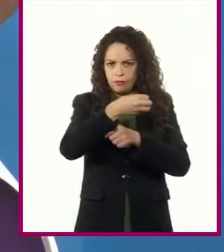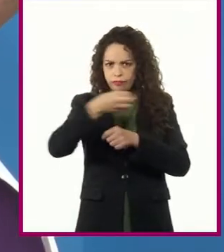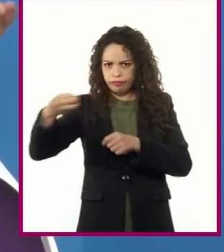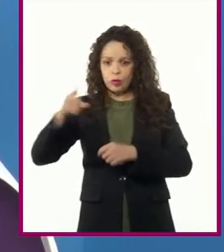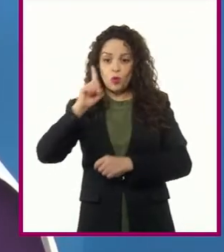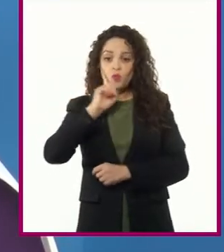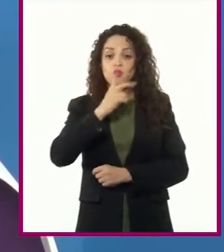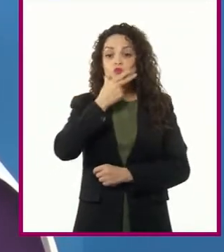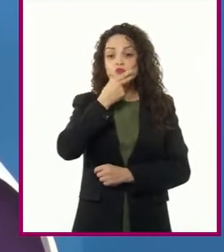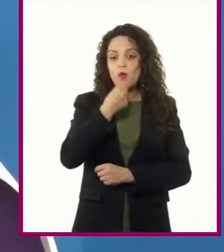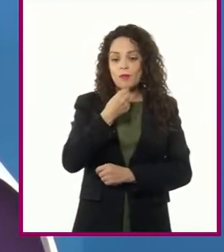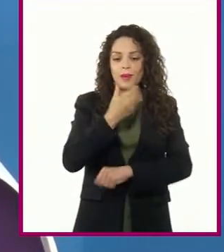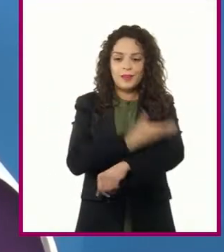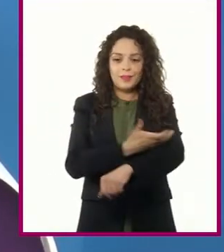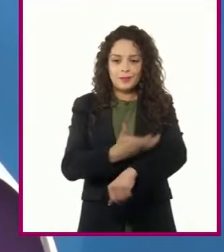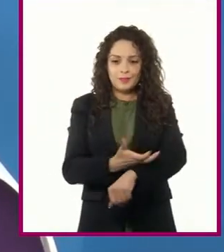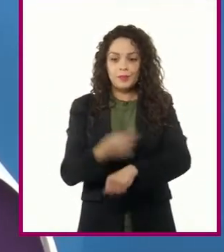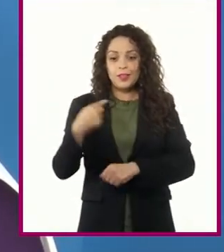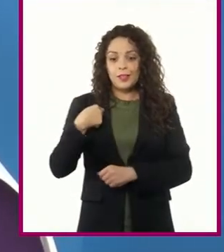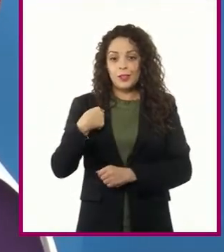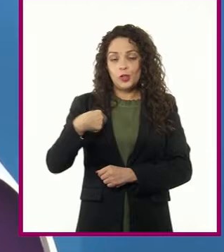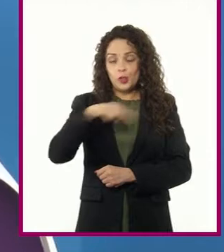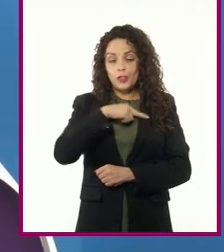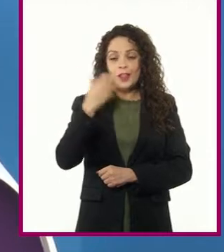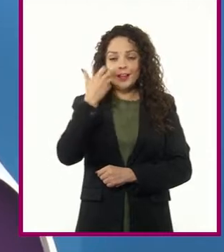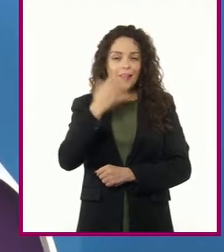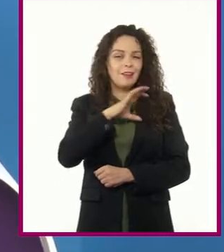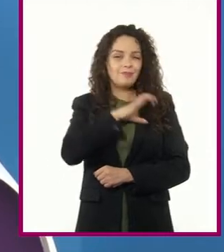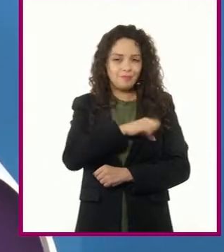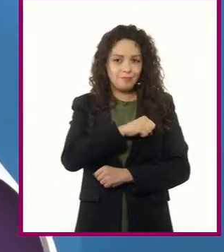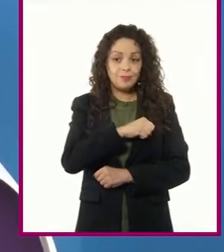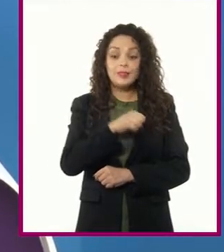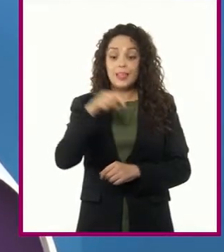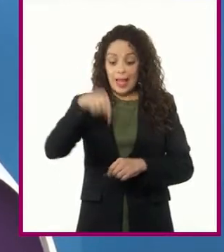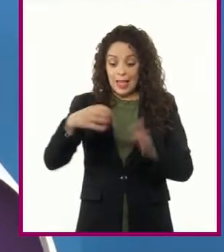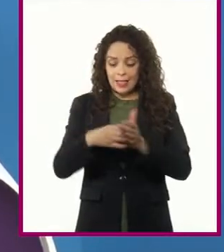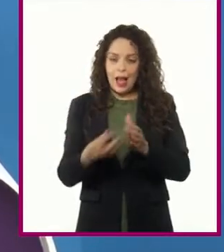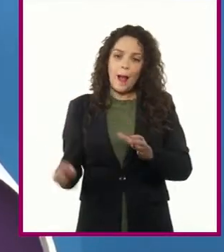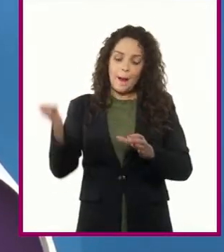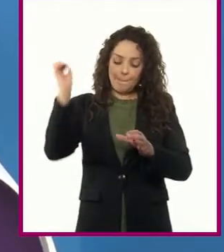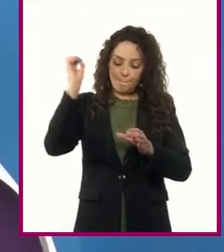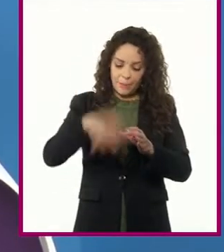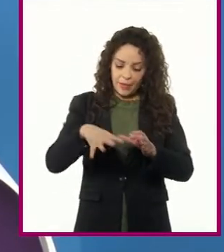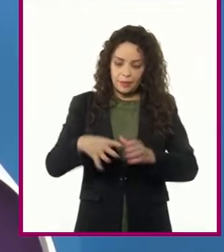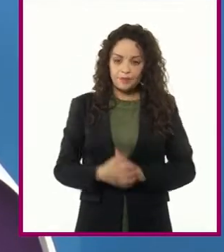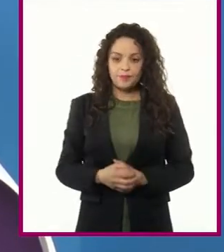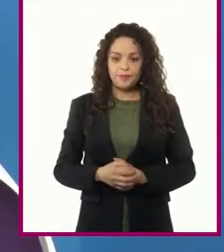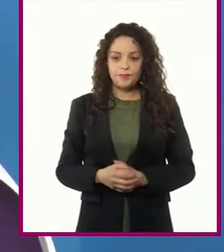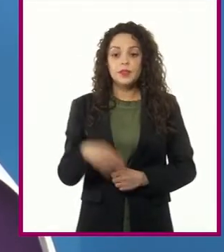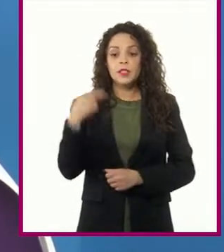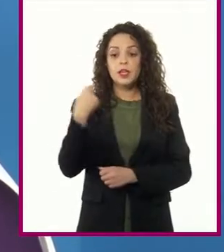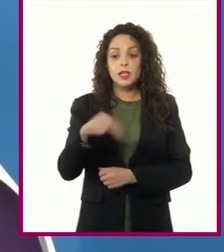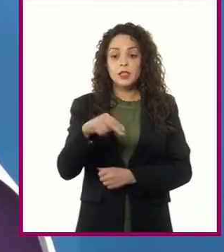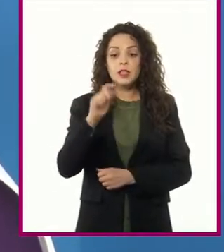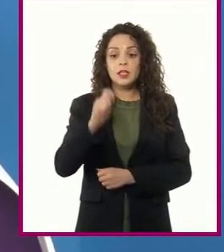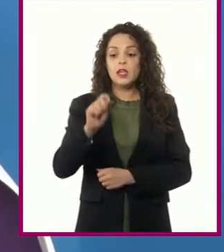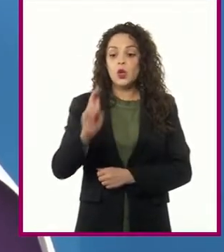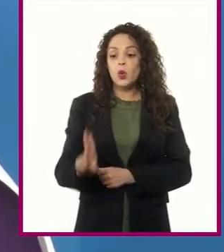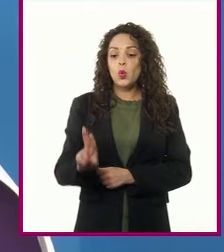o compañero de nuestra preferencia y lo depositábamos en esta caja, a la cual le llamamos